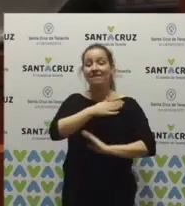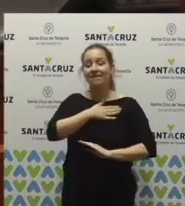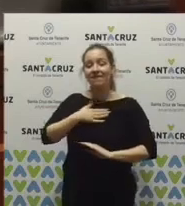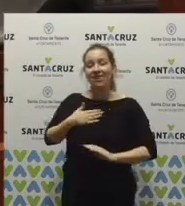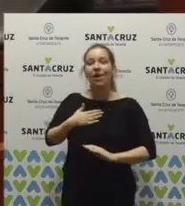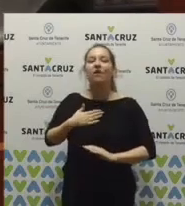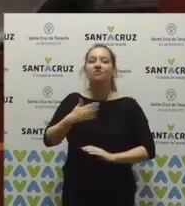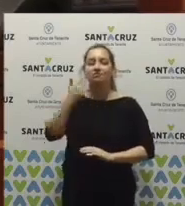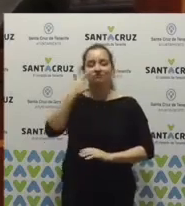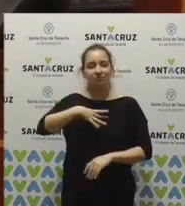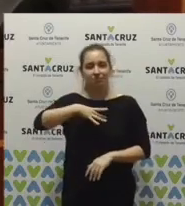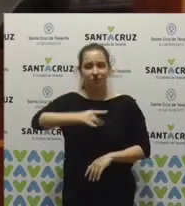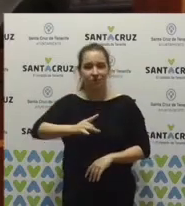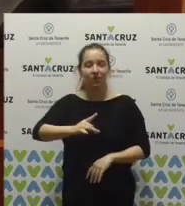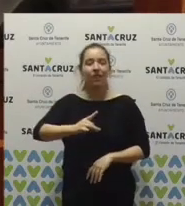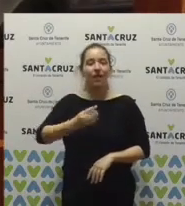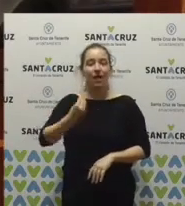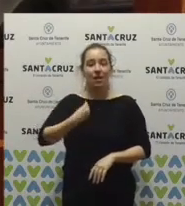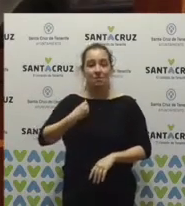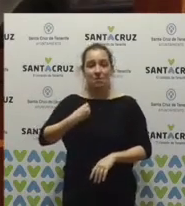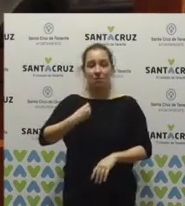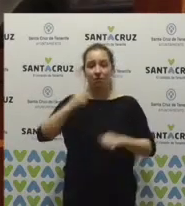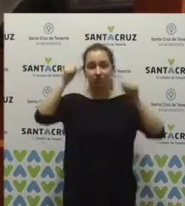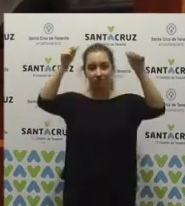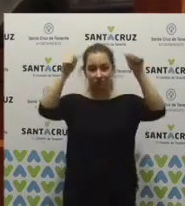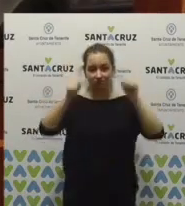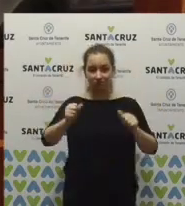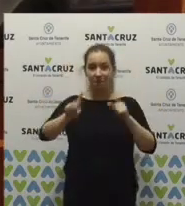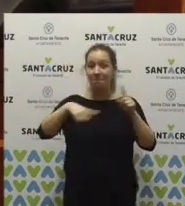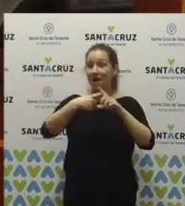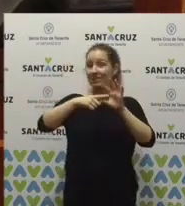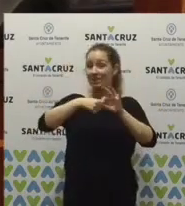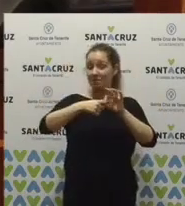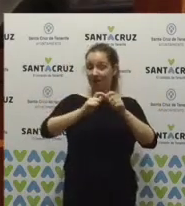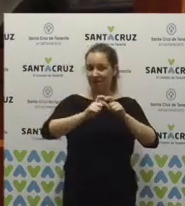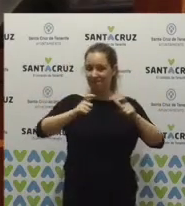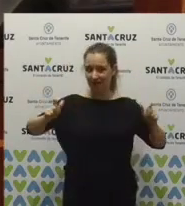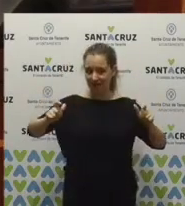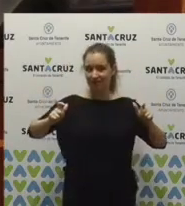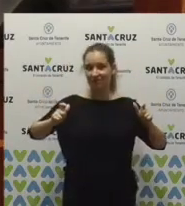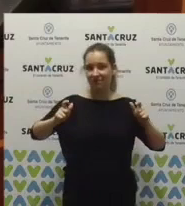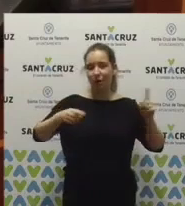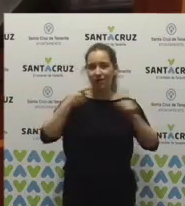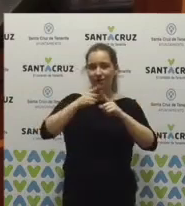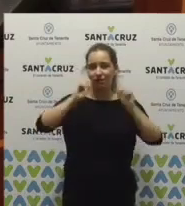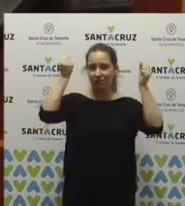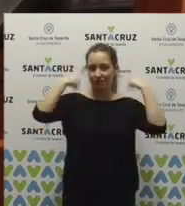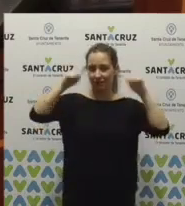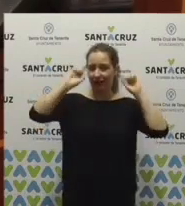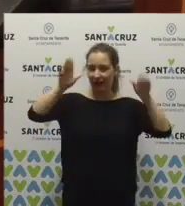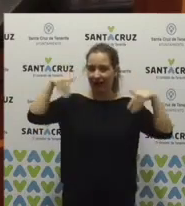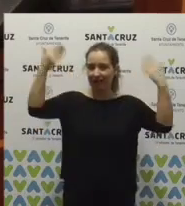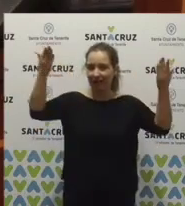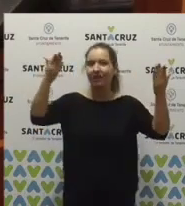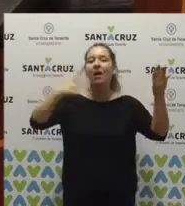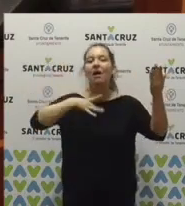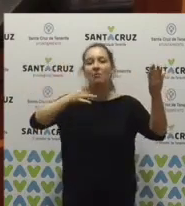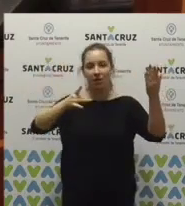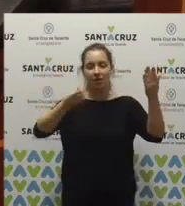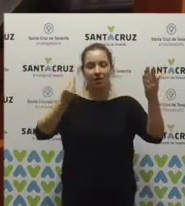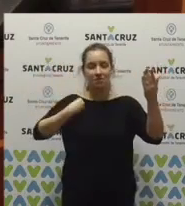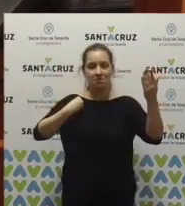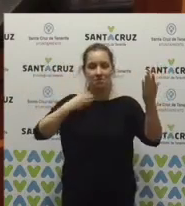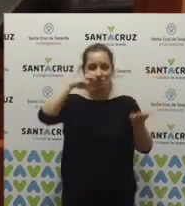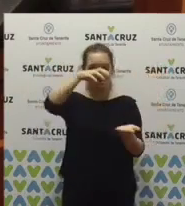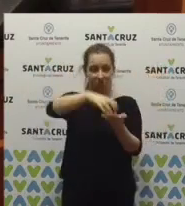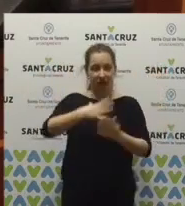el número de titulaciones y de plazas para prácticas externas que puedan realizarlas en las instalaciones del